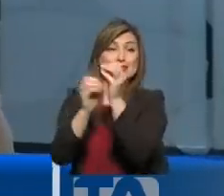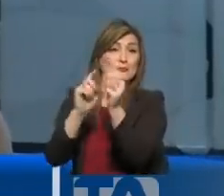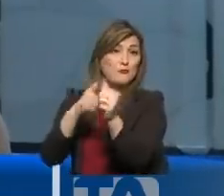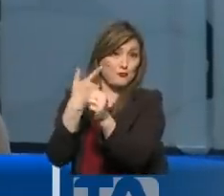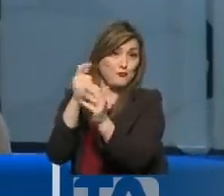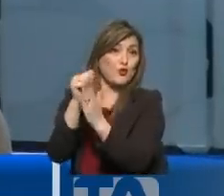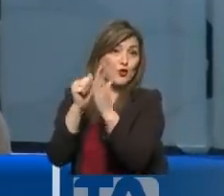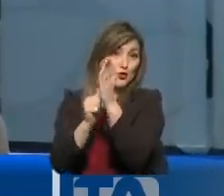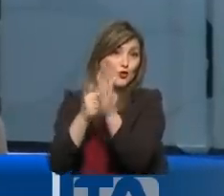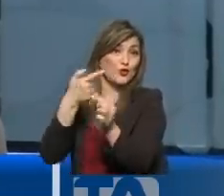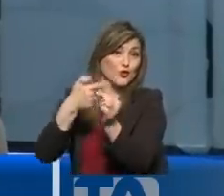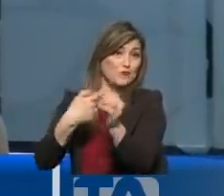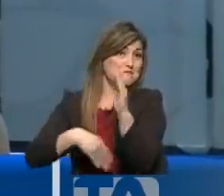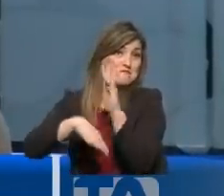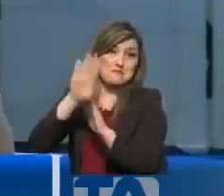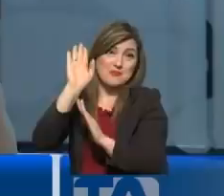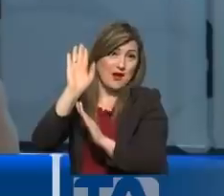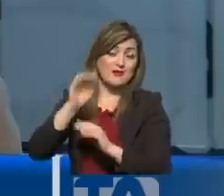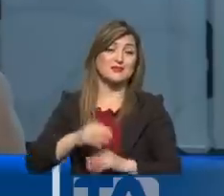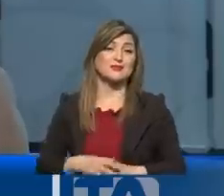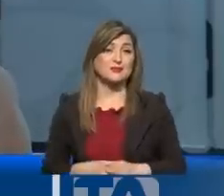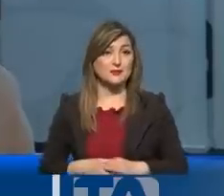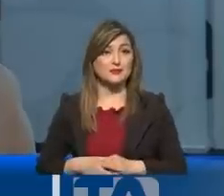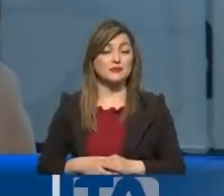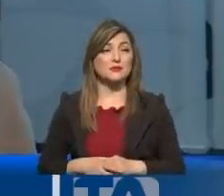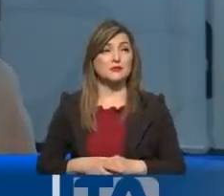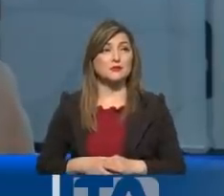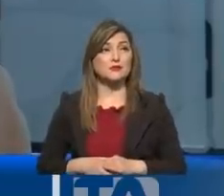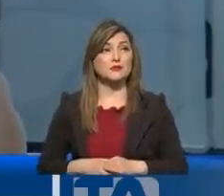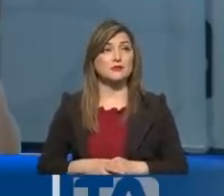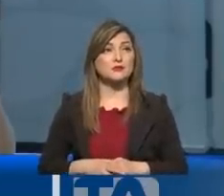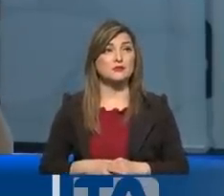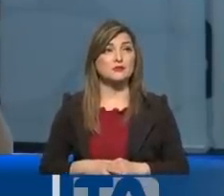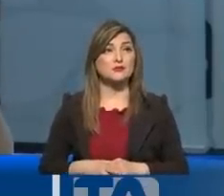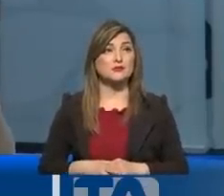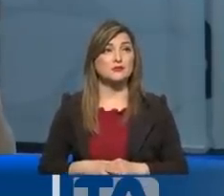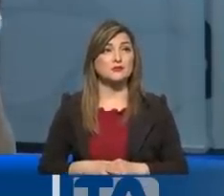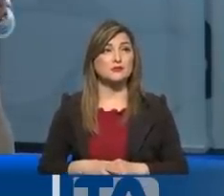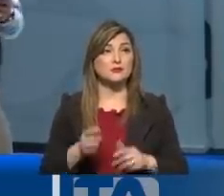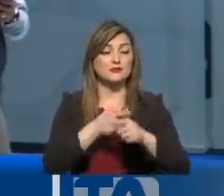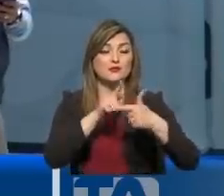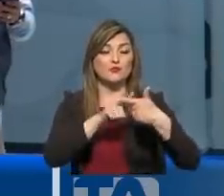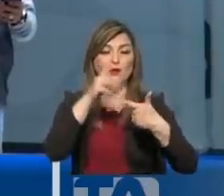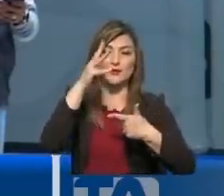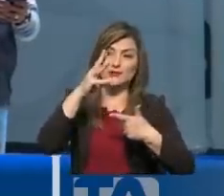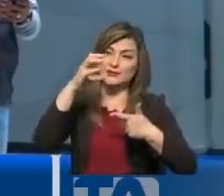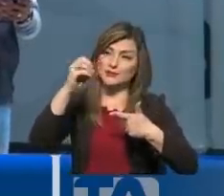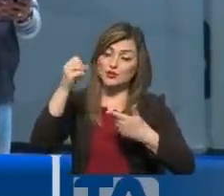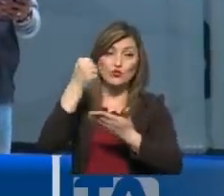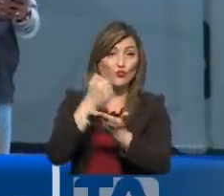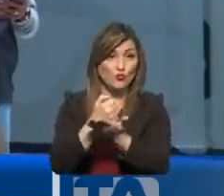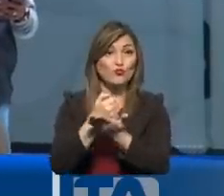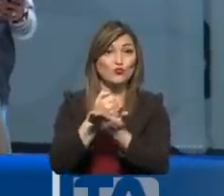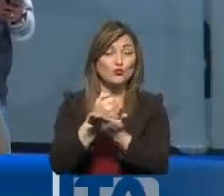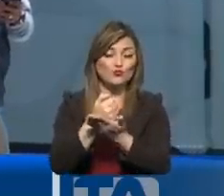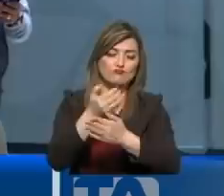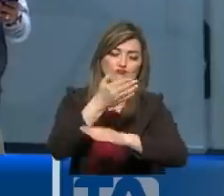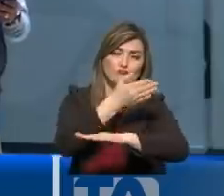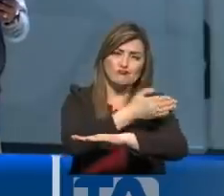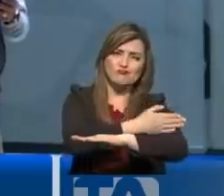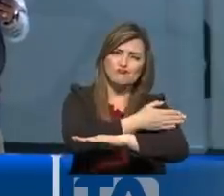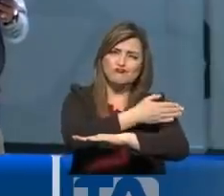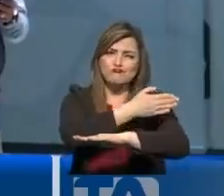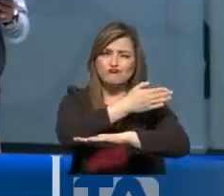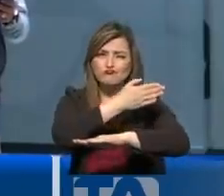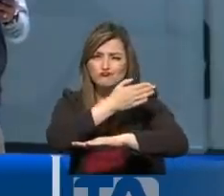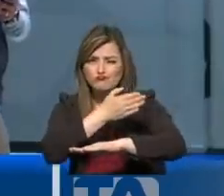una de mayor demanda a nivel nacional. Es así que de un promedio de 600 pasaportes que estábamos entregando hasta